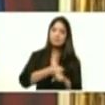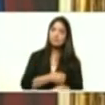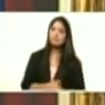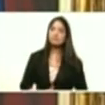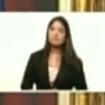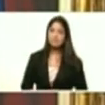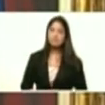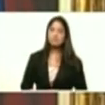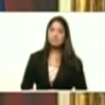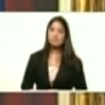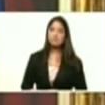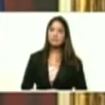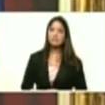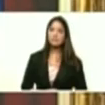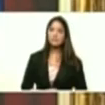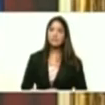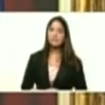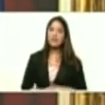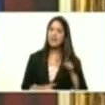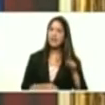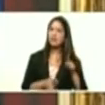y el frente económico, lo tomaron,